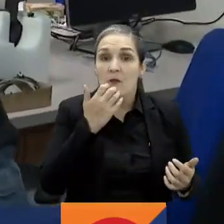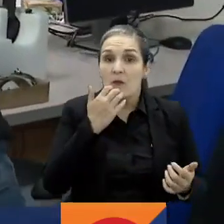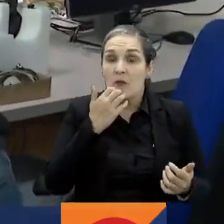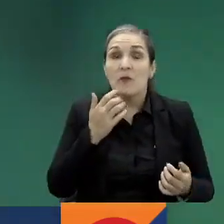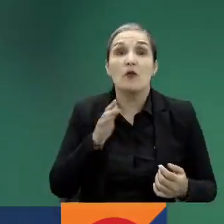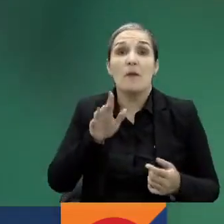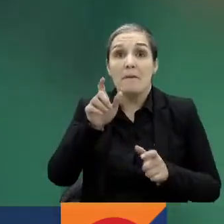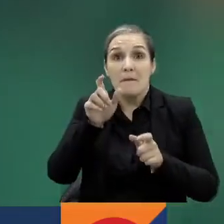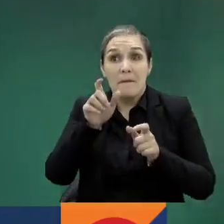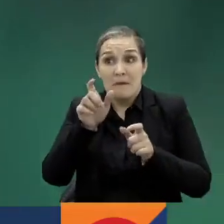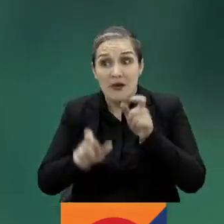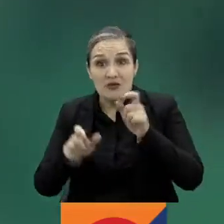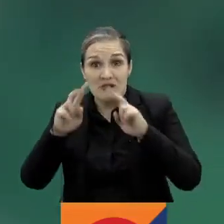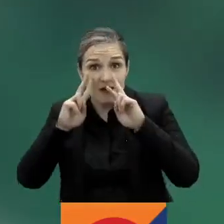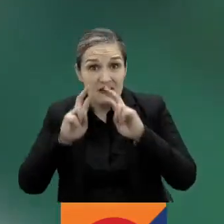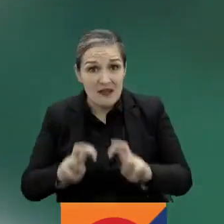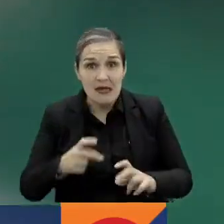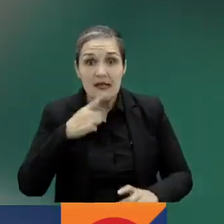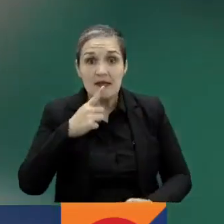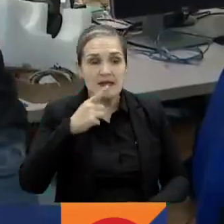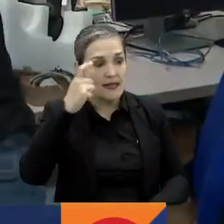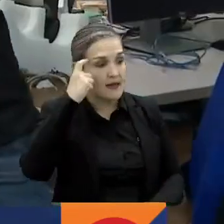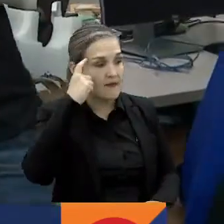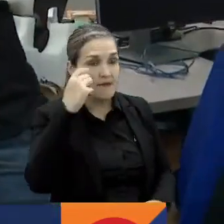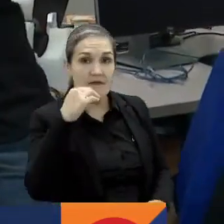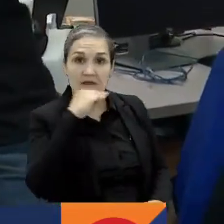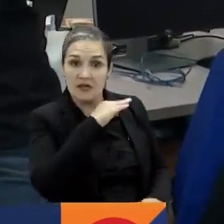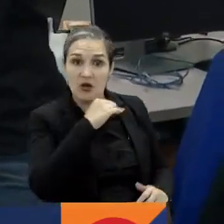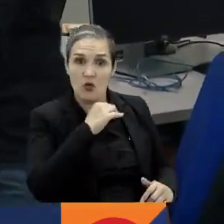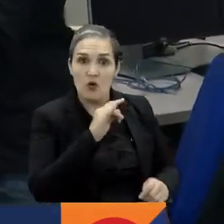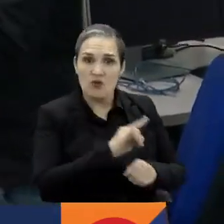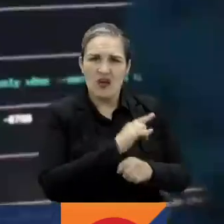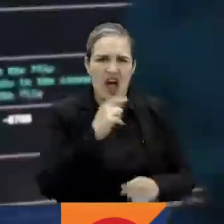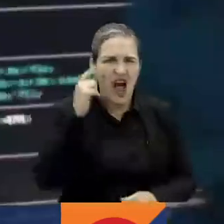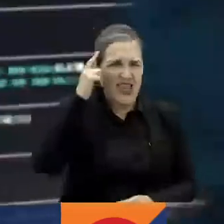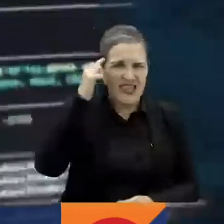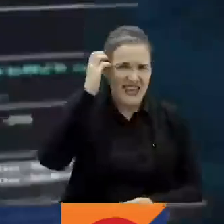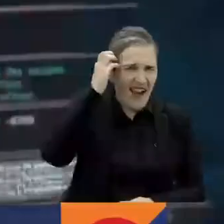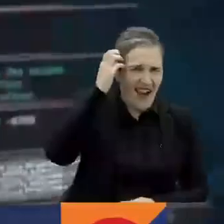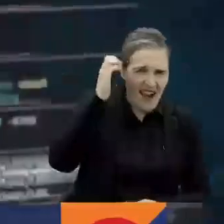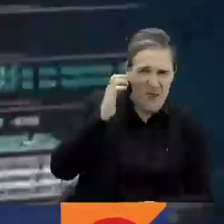investigadores están utilizando la inteligencia artificial. Me hace cosquillas.